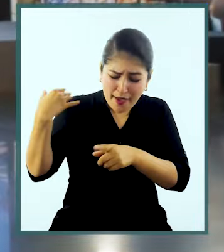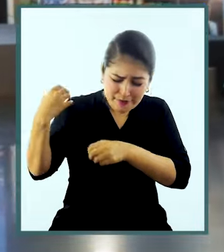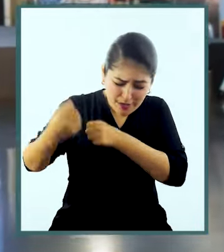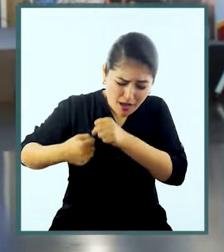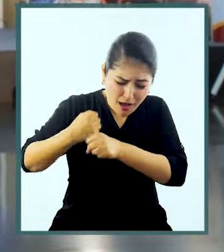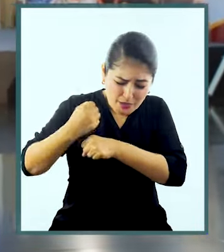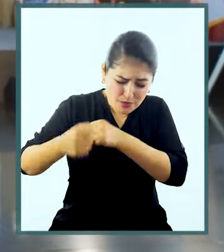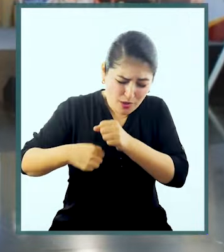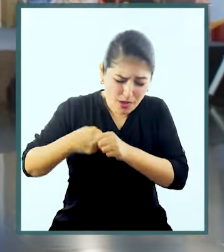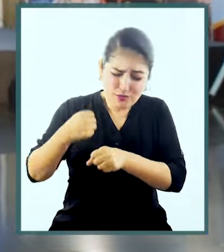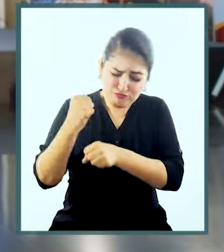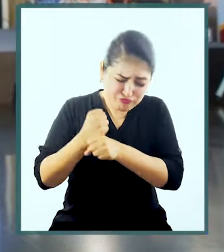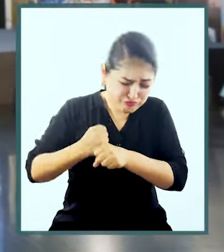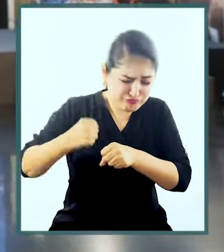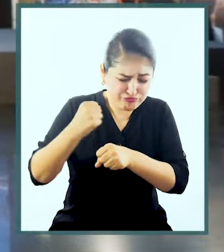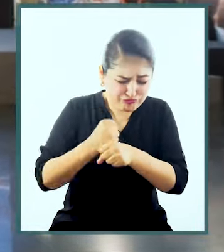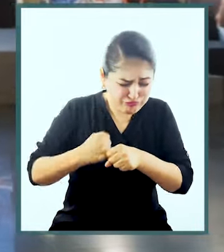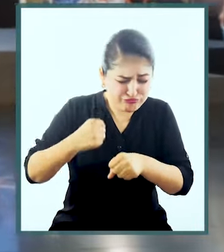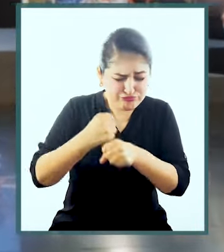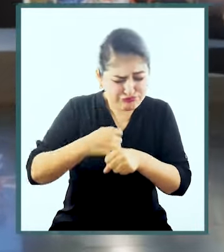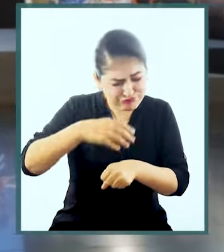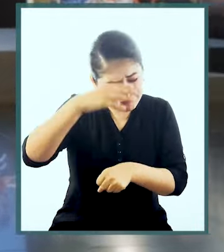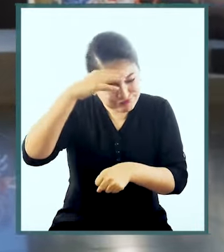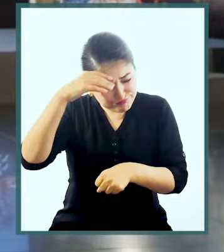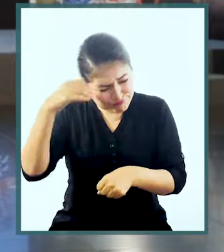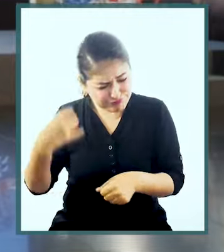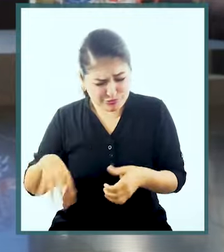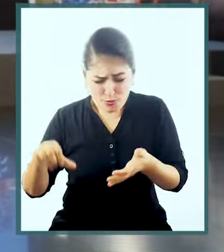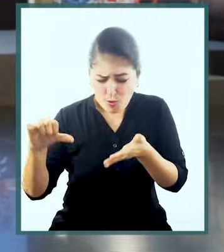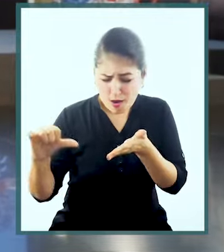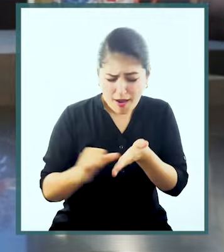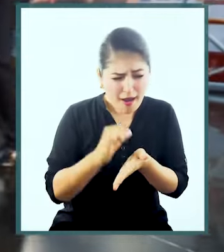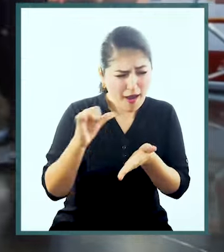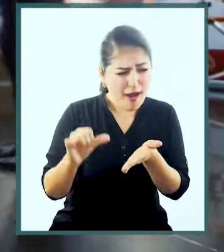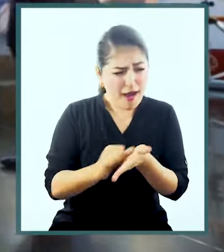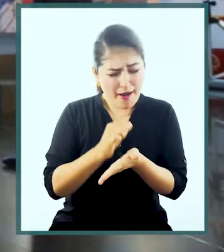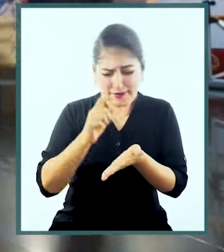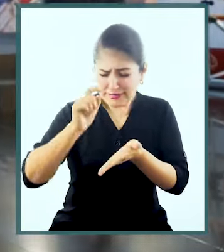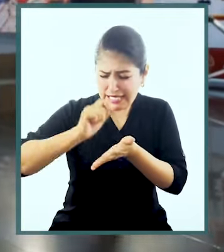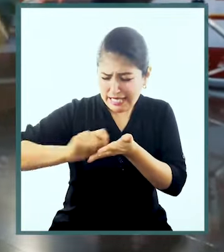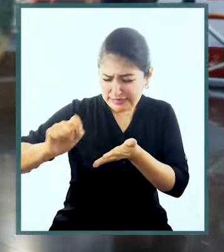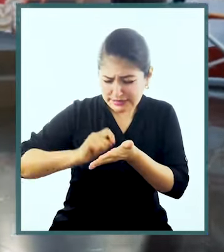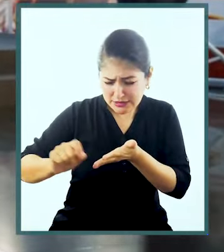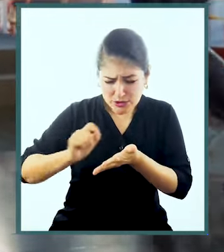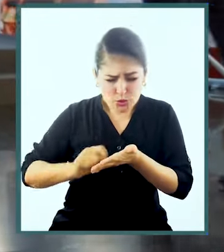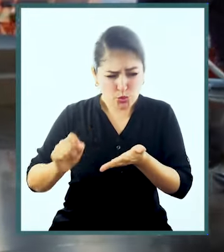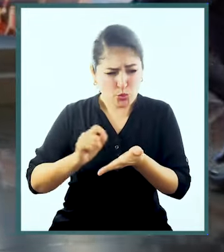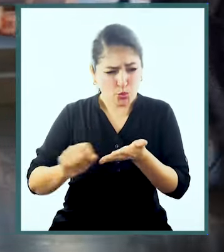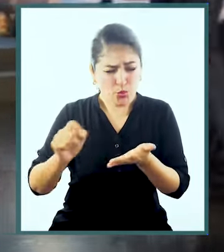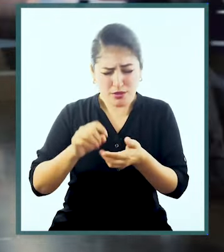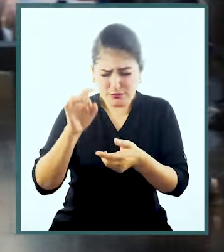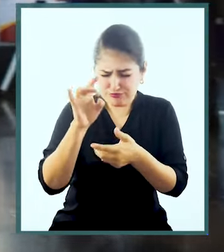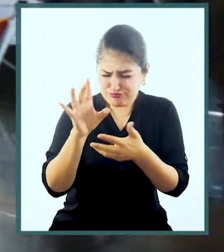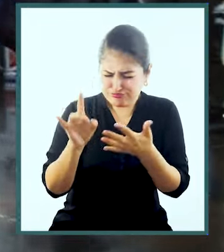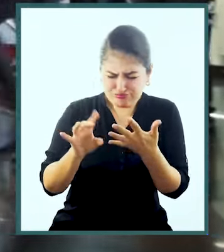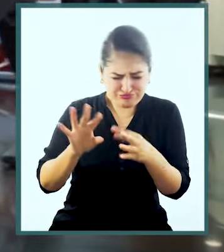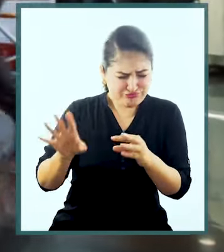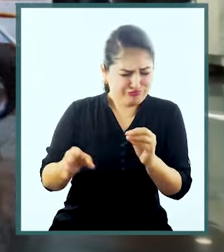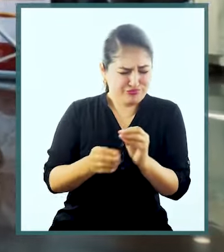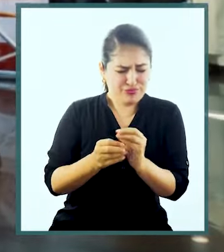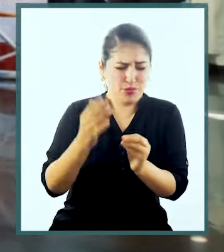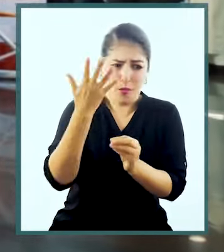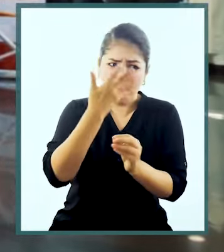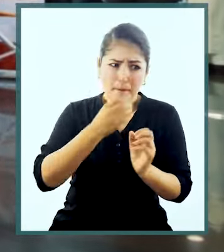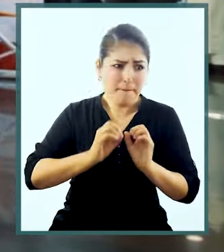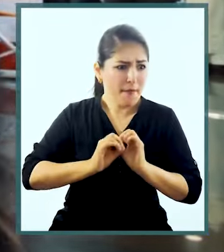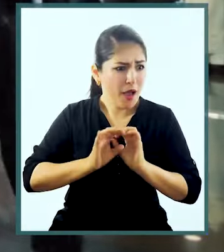largo de estos años, dejando pues su arte, su escritura, sus tantas